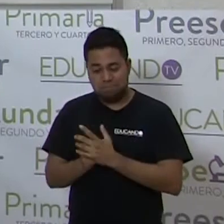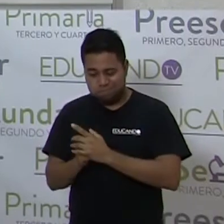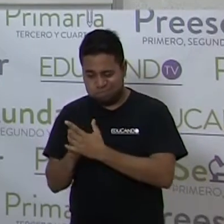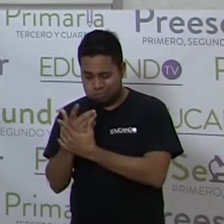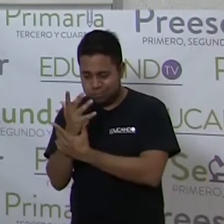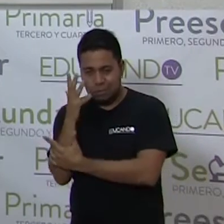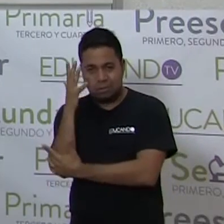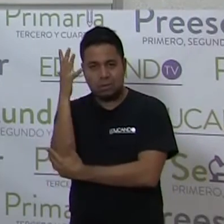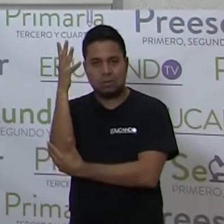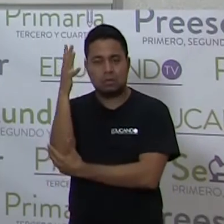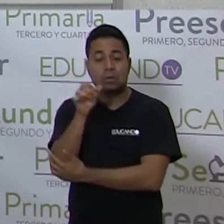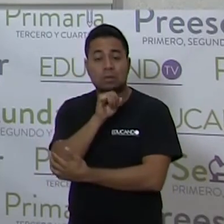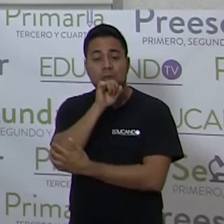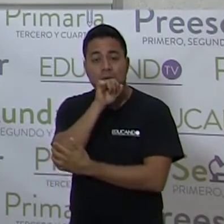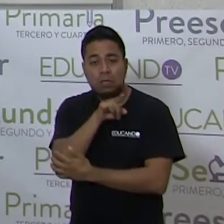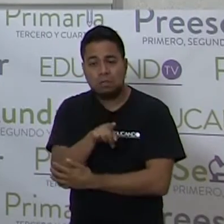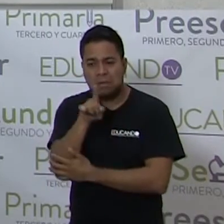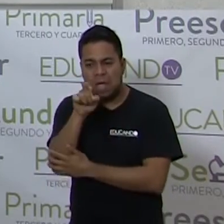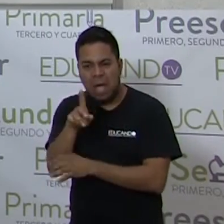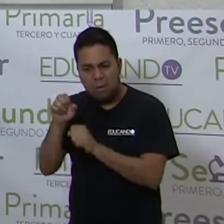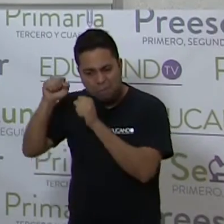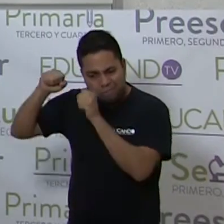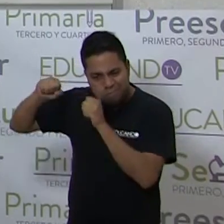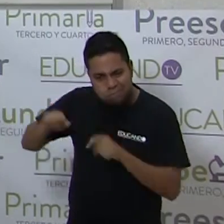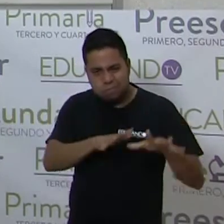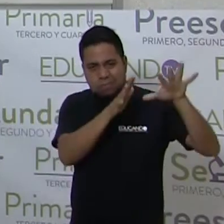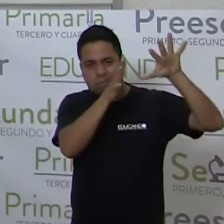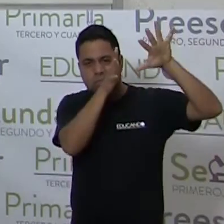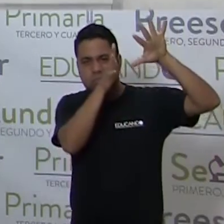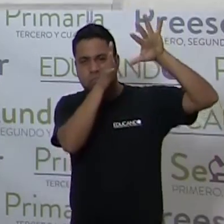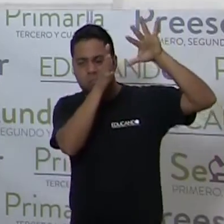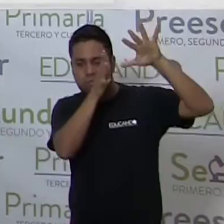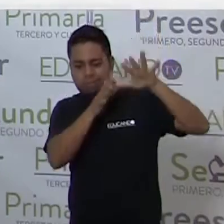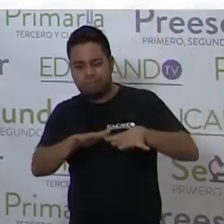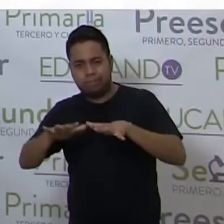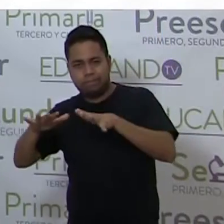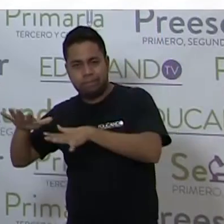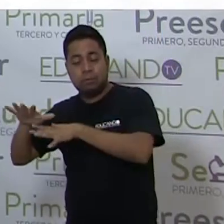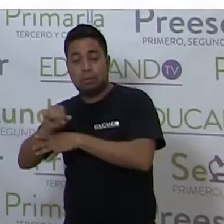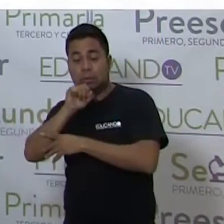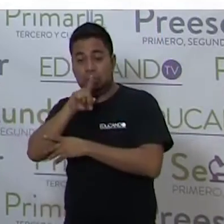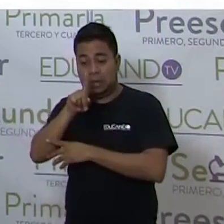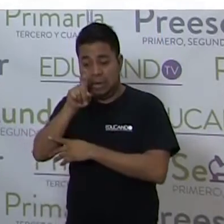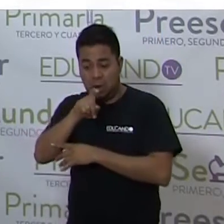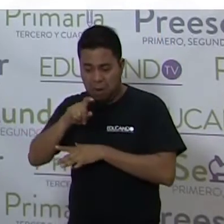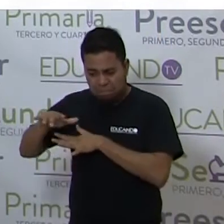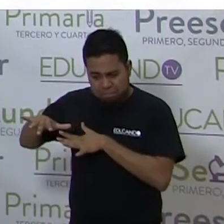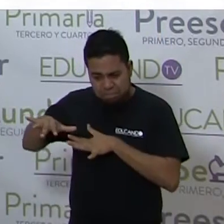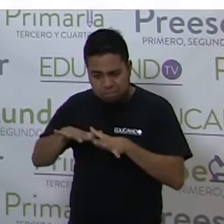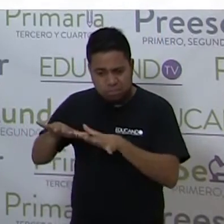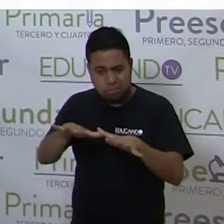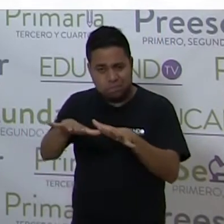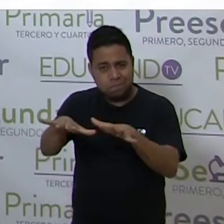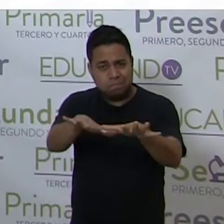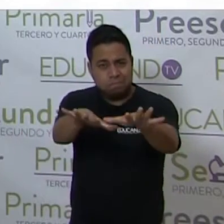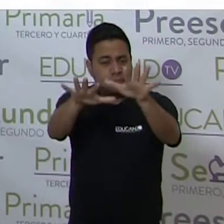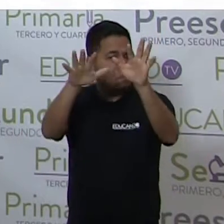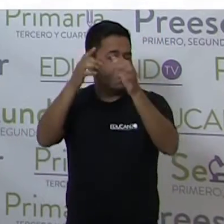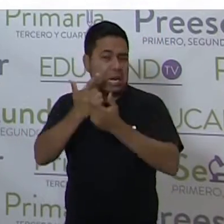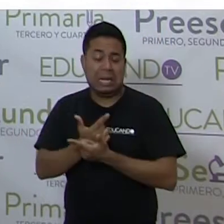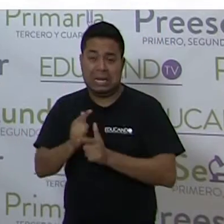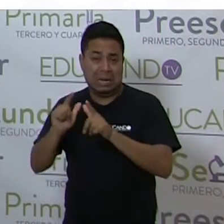También se crearon las corrientes de agua, y los arroyos corrieron libremente.